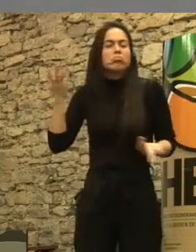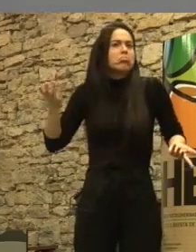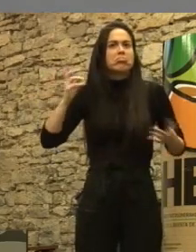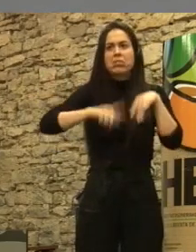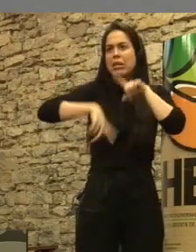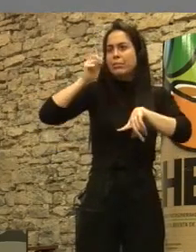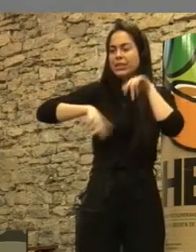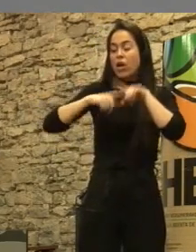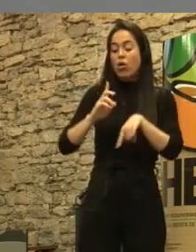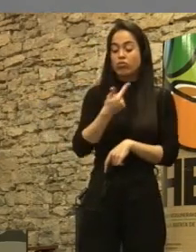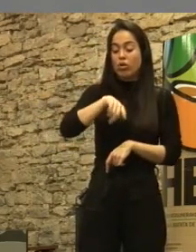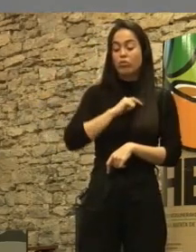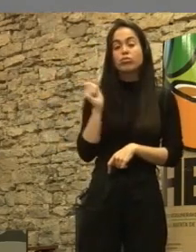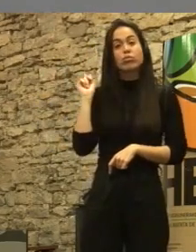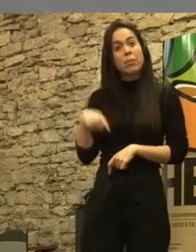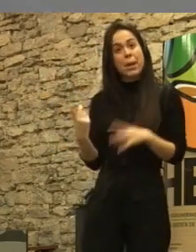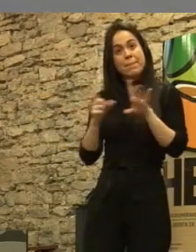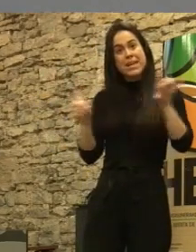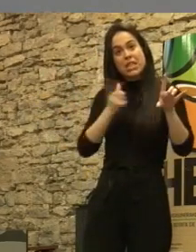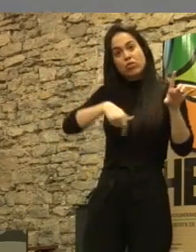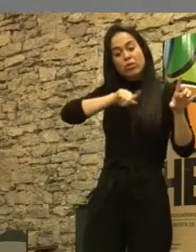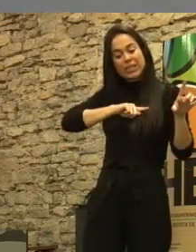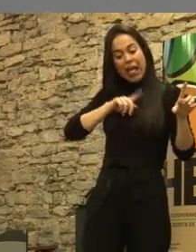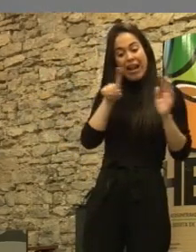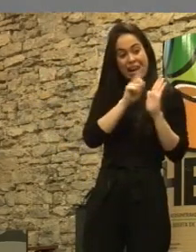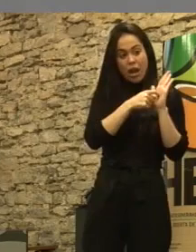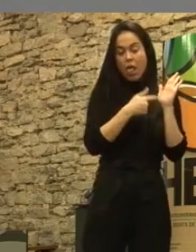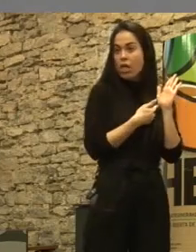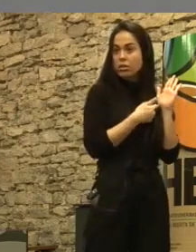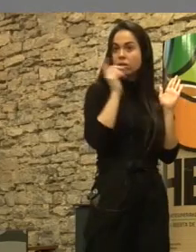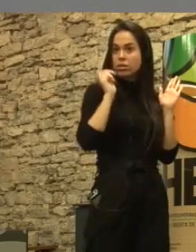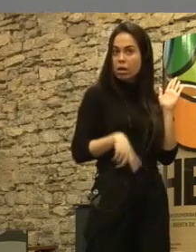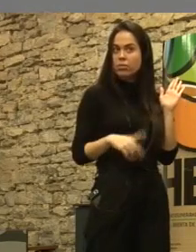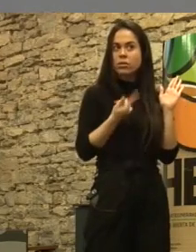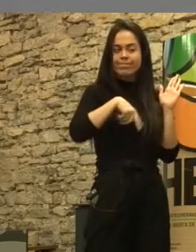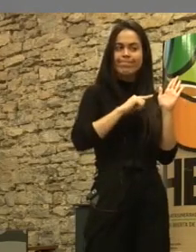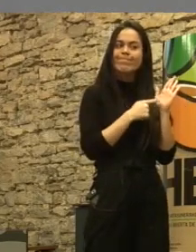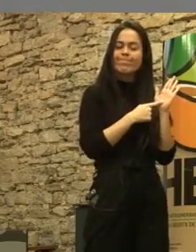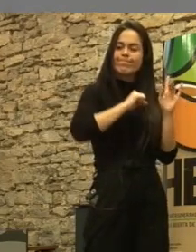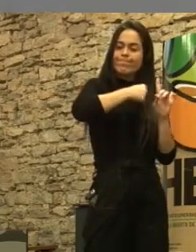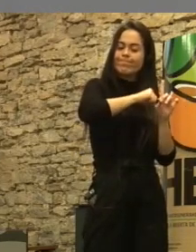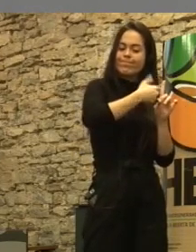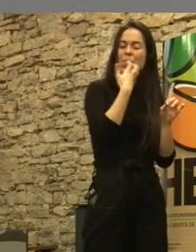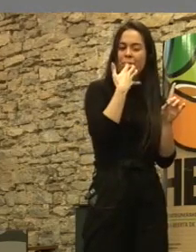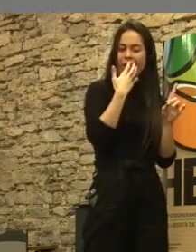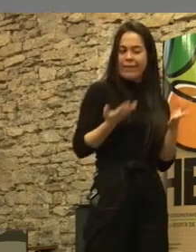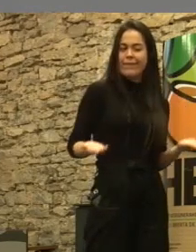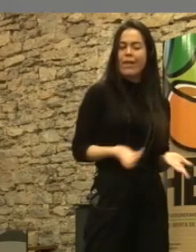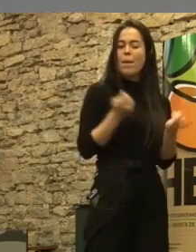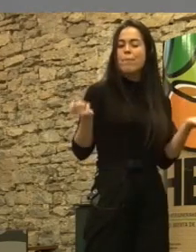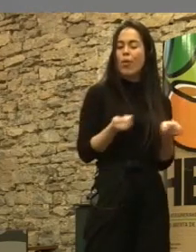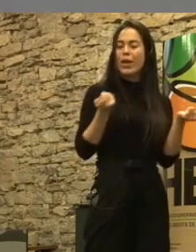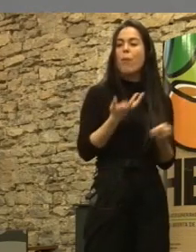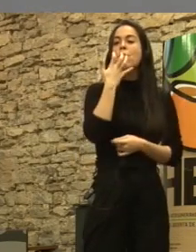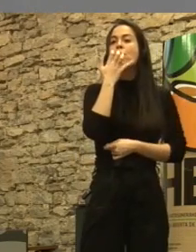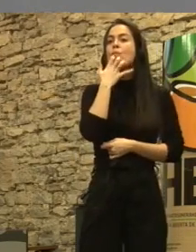cosas tratamos de, usando esta ley y el cansinismo, de que se publiquen por defecto. Por ejemplo, las agendas de los gobernantes. Esas